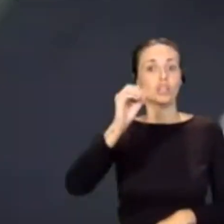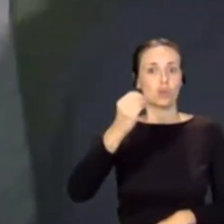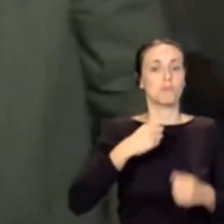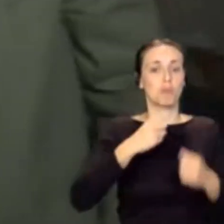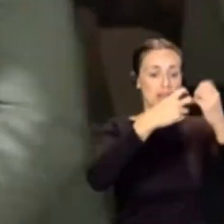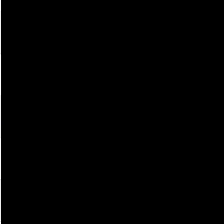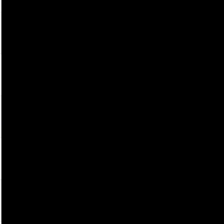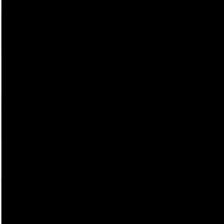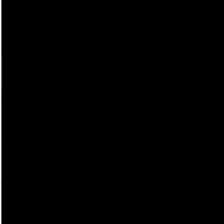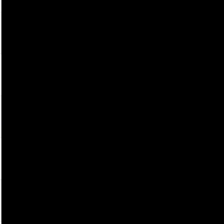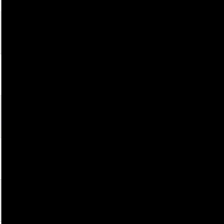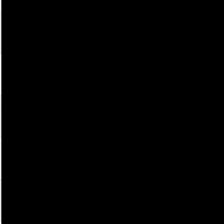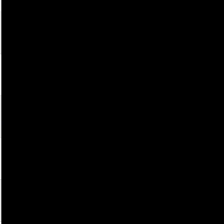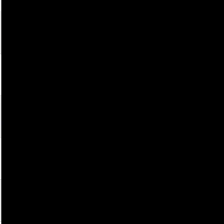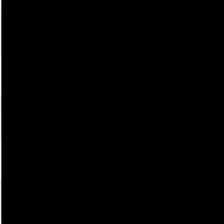lista.